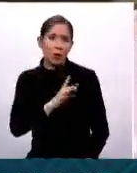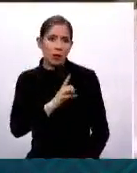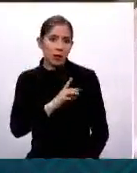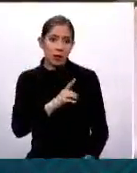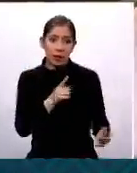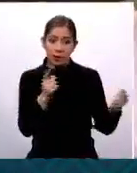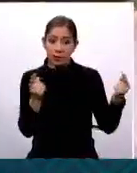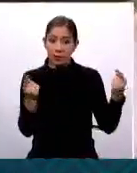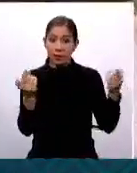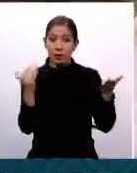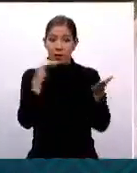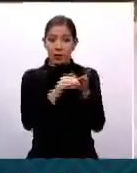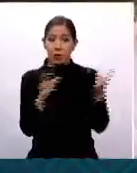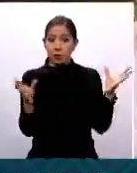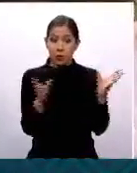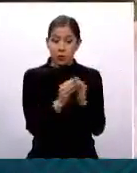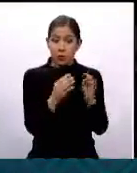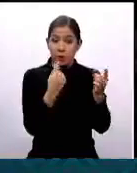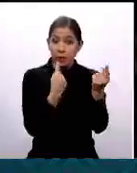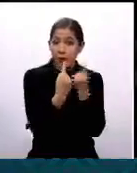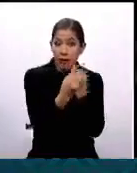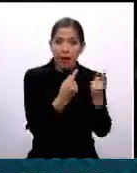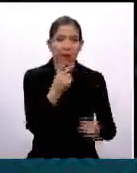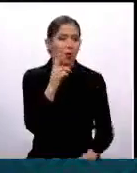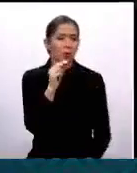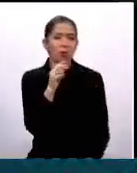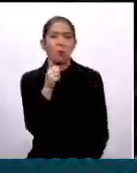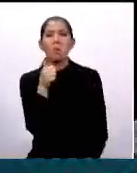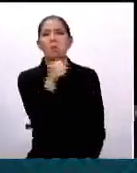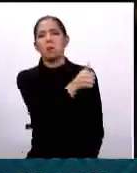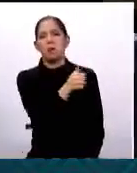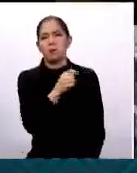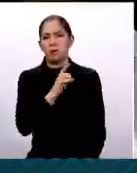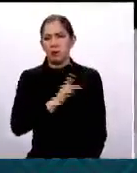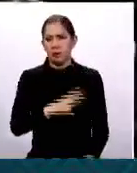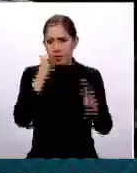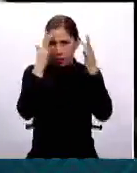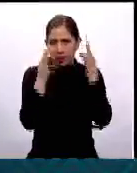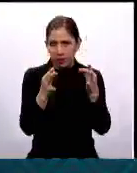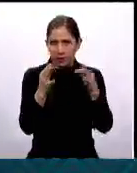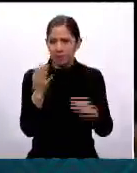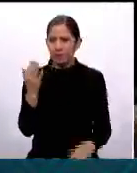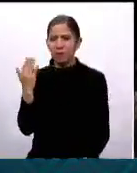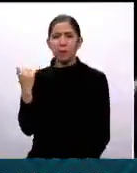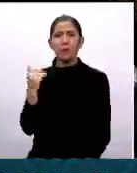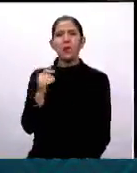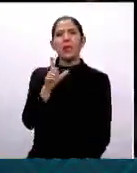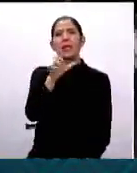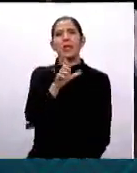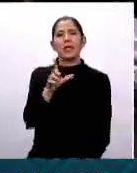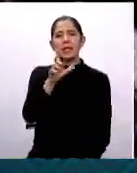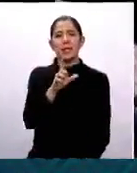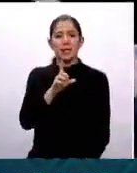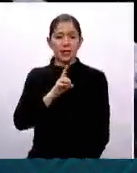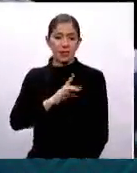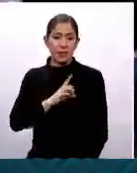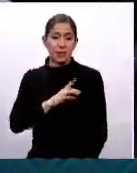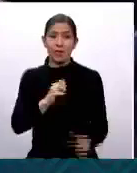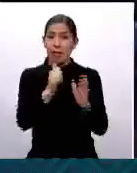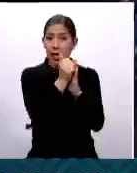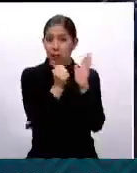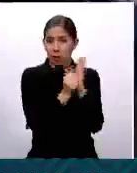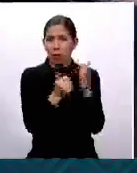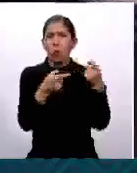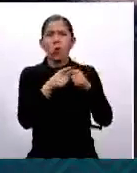estas negociaciones. El lunes, el abogado de Chile volvió a guardar silencio absoluto sobre